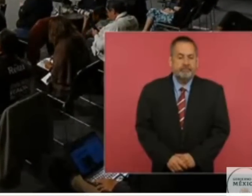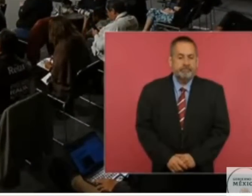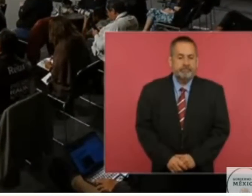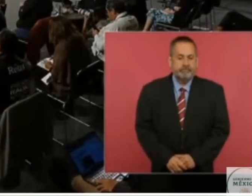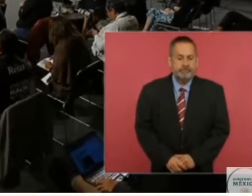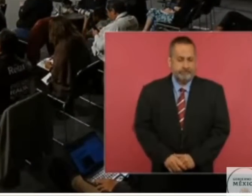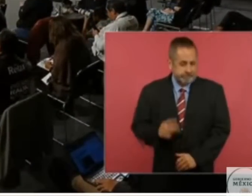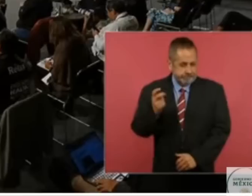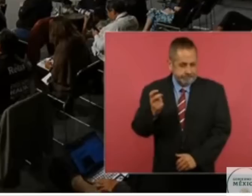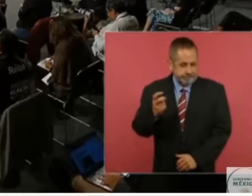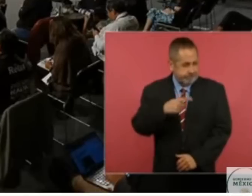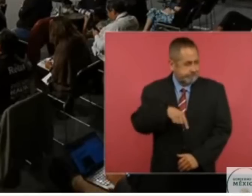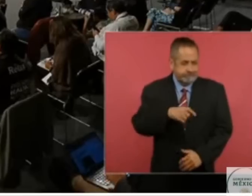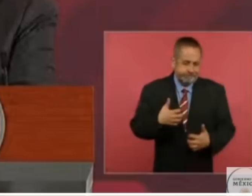así